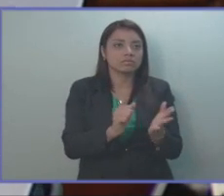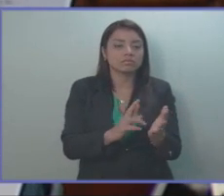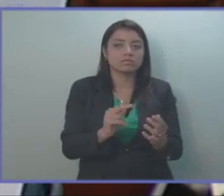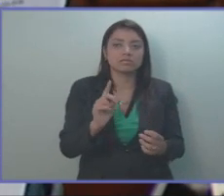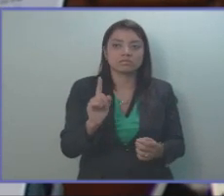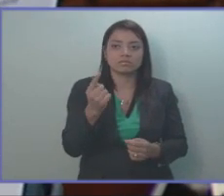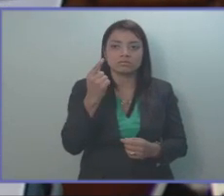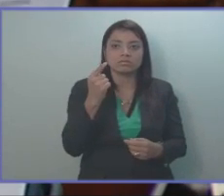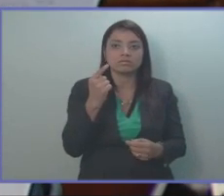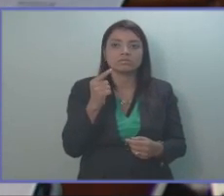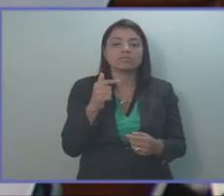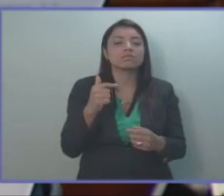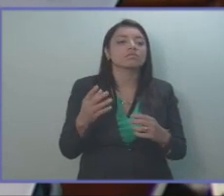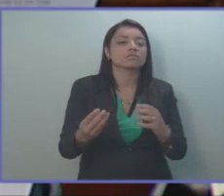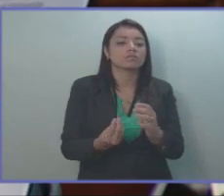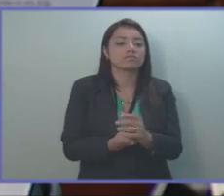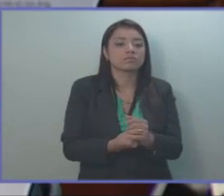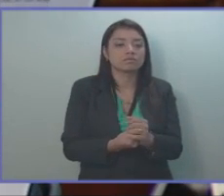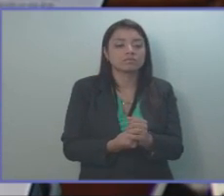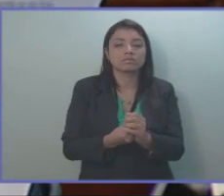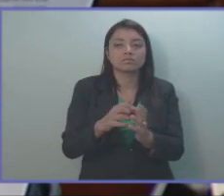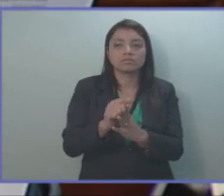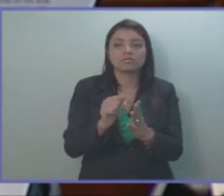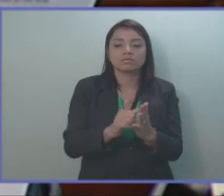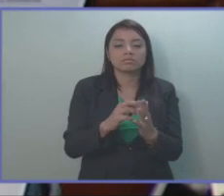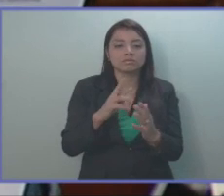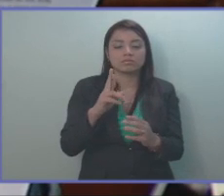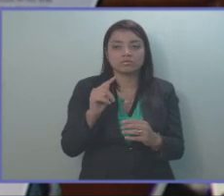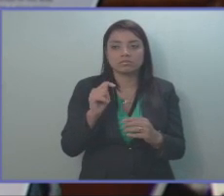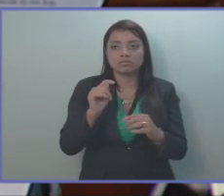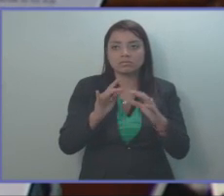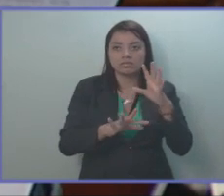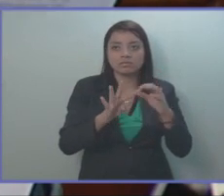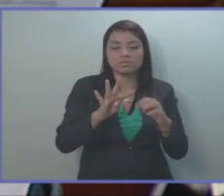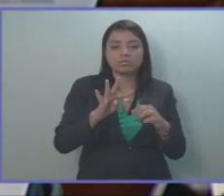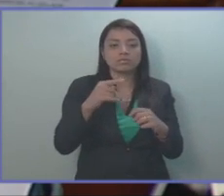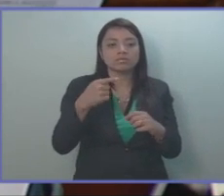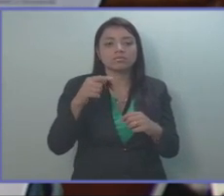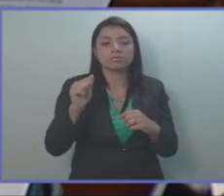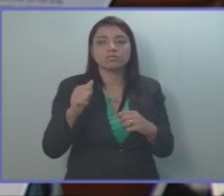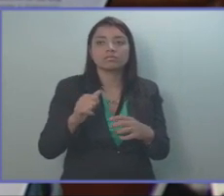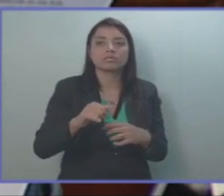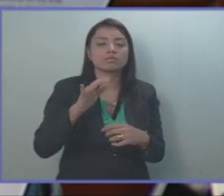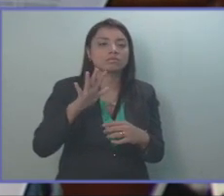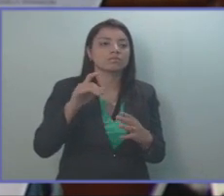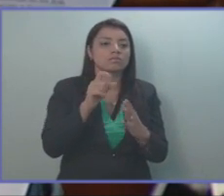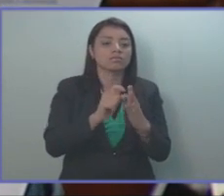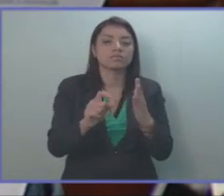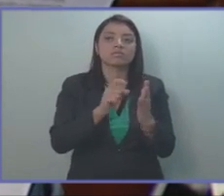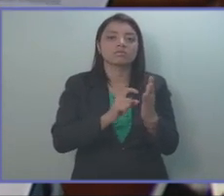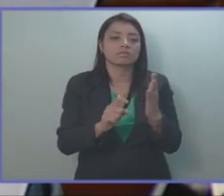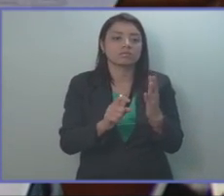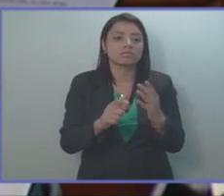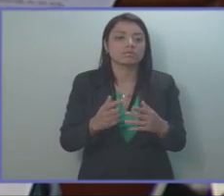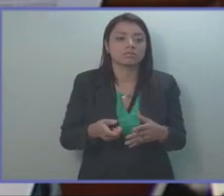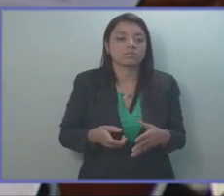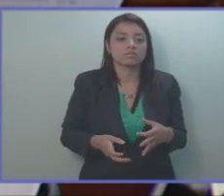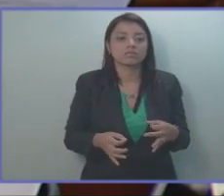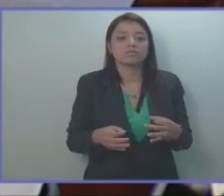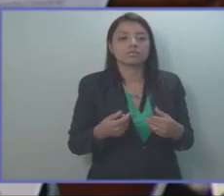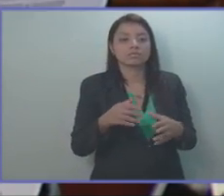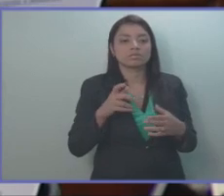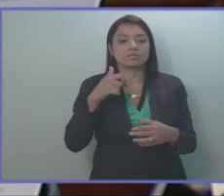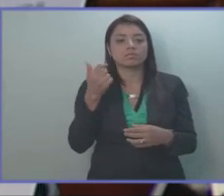1. Adiciónase al artículo 14-A 5 incisos de la manera